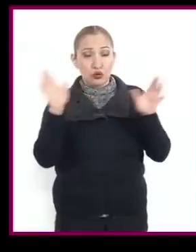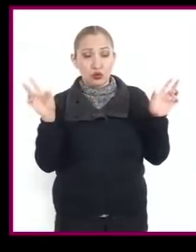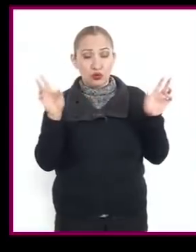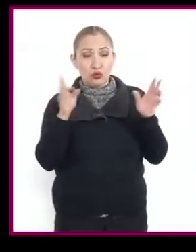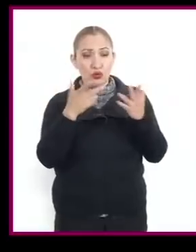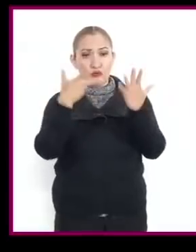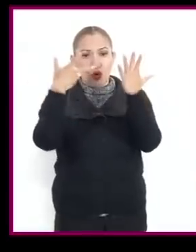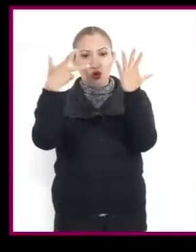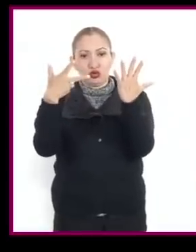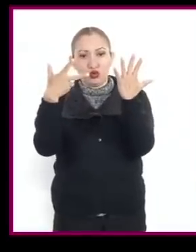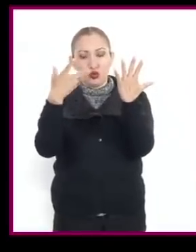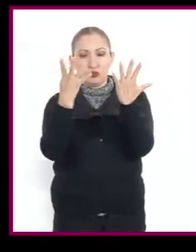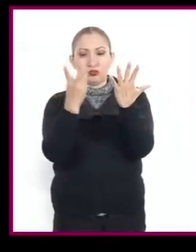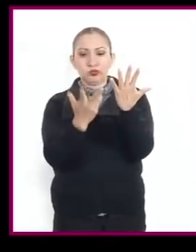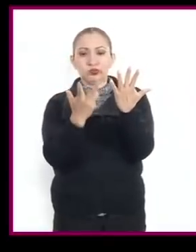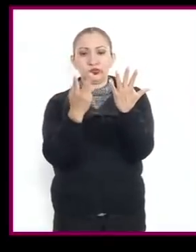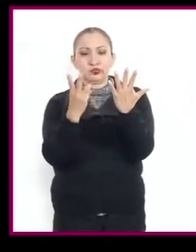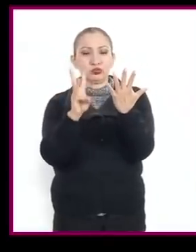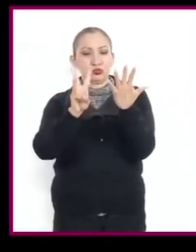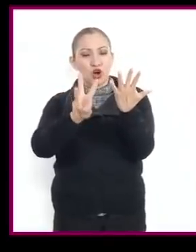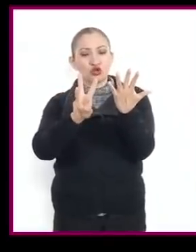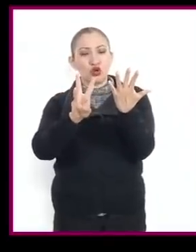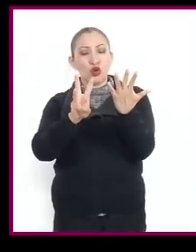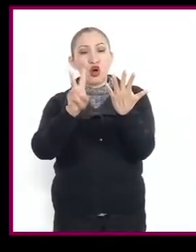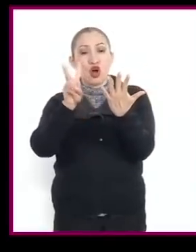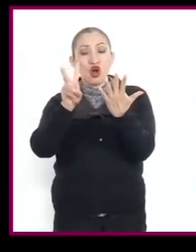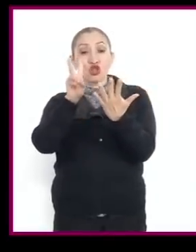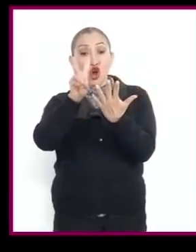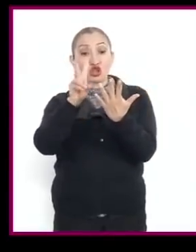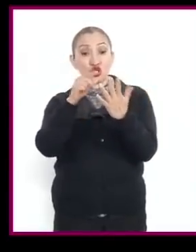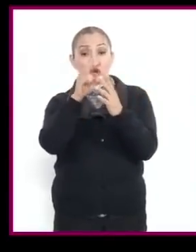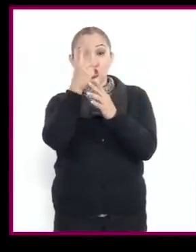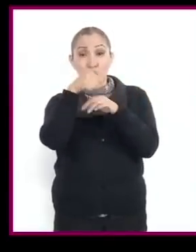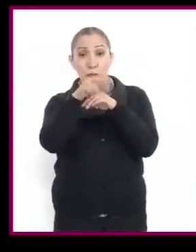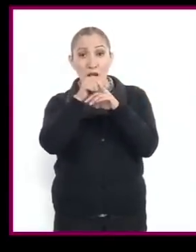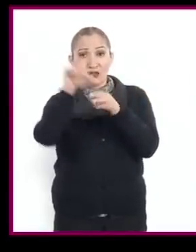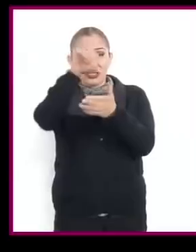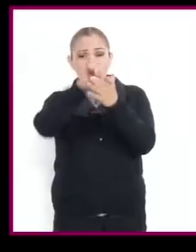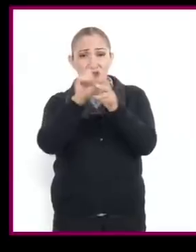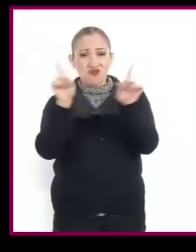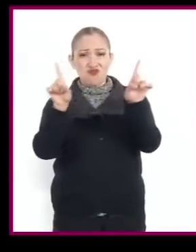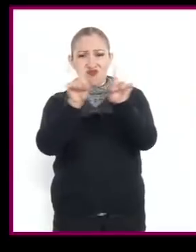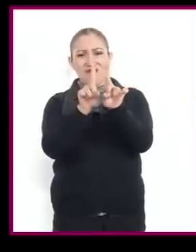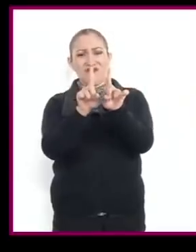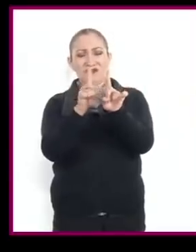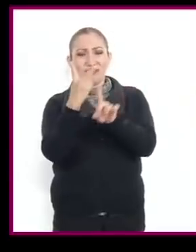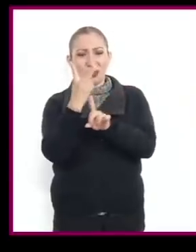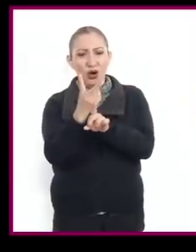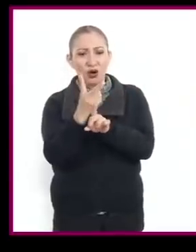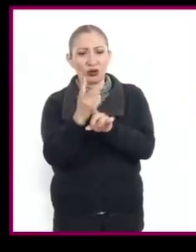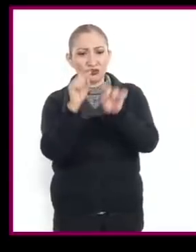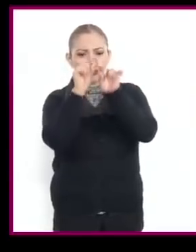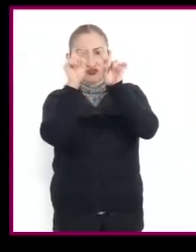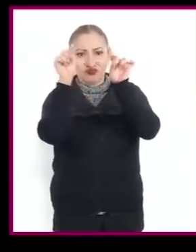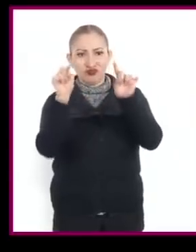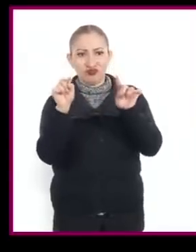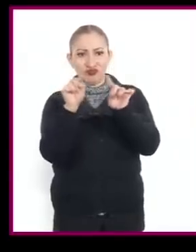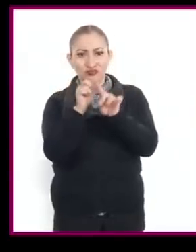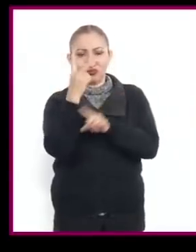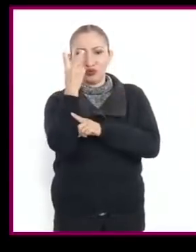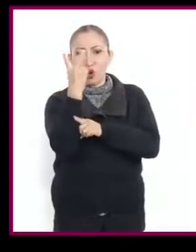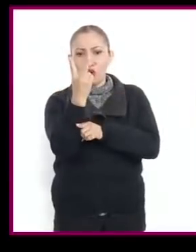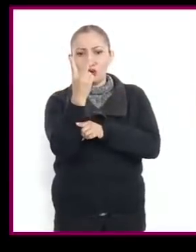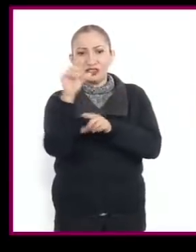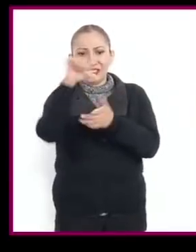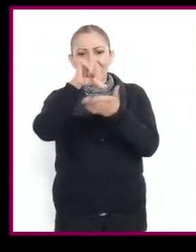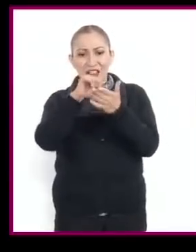esto ya lo sabíamos. Así que en realidad va a haber 2 números en el centro, ¿verdad? Si tienes Si tenemos un número par de datos, en realidad hay